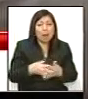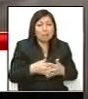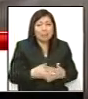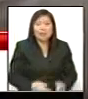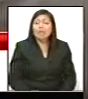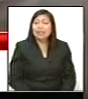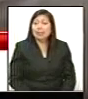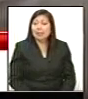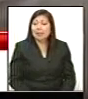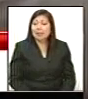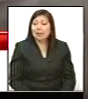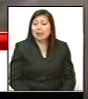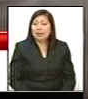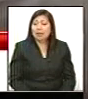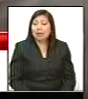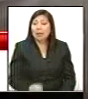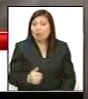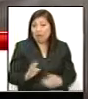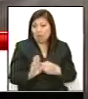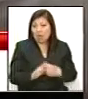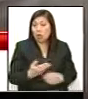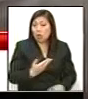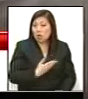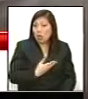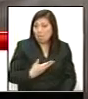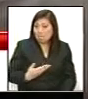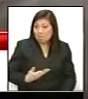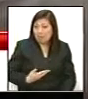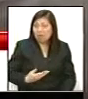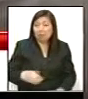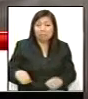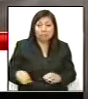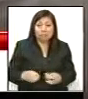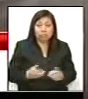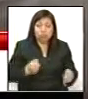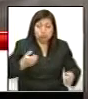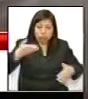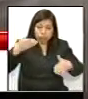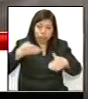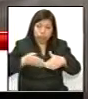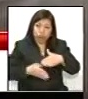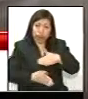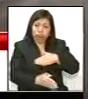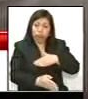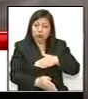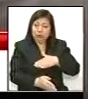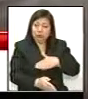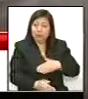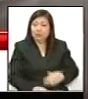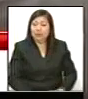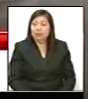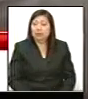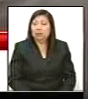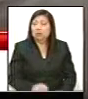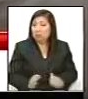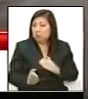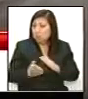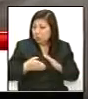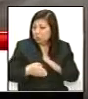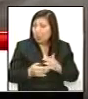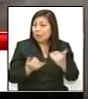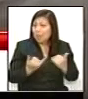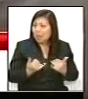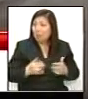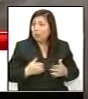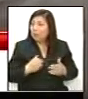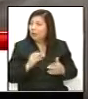América. O sea, con el aval del gobierno se hizo la vía expresa del Callao. Con el aval, un aval del gobierno que hoy se